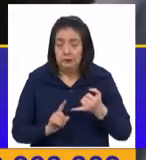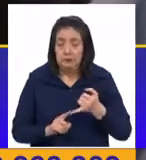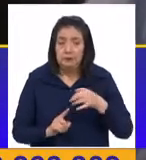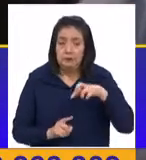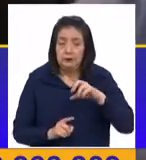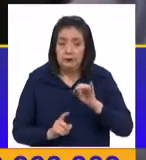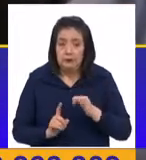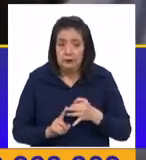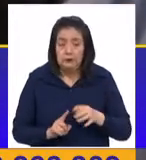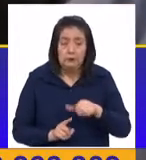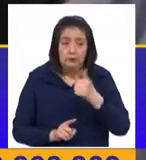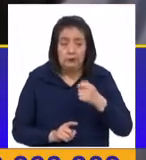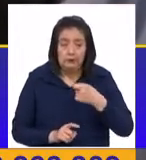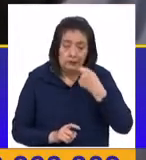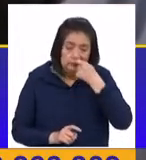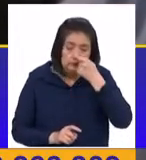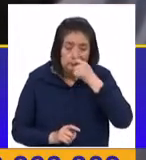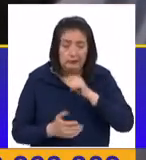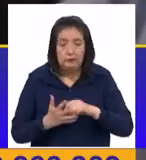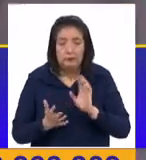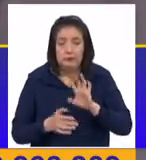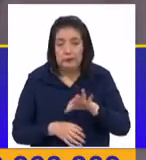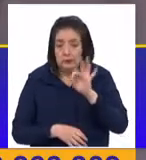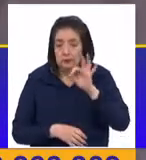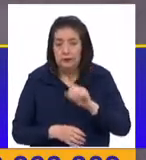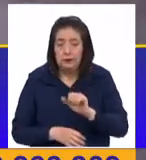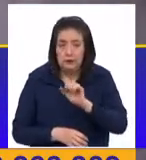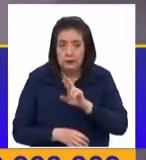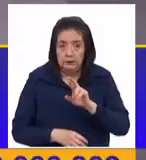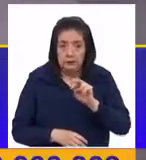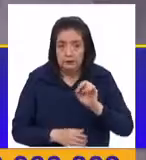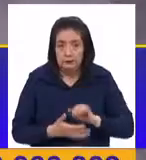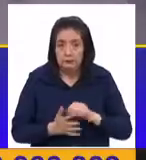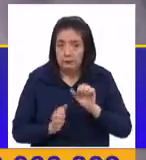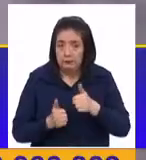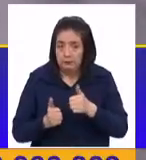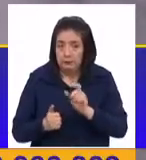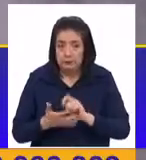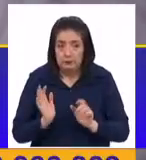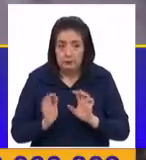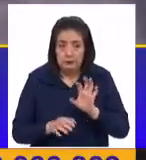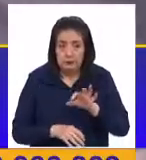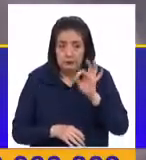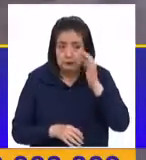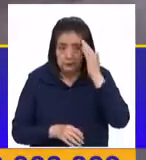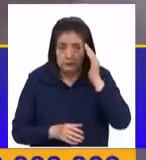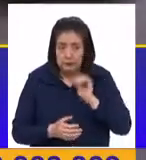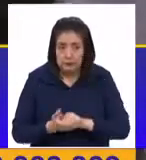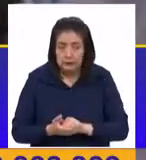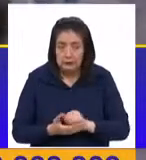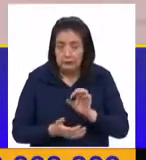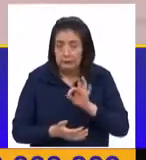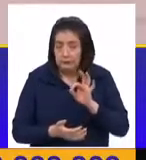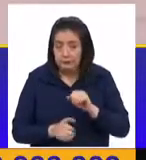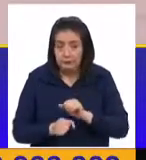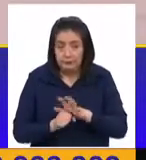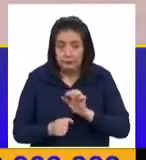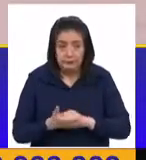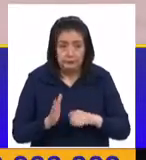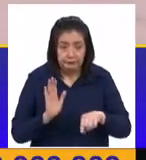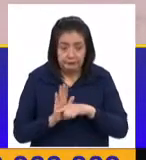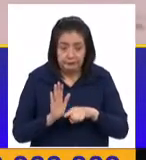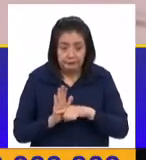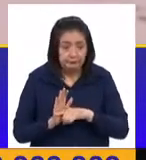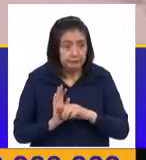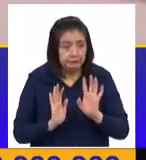otras técnicas moleculares de detección de ARN viral, que son efectivas para la detección del SARS-CoV-2. Si el resultado es